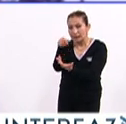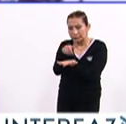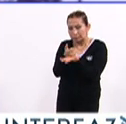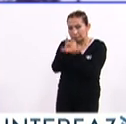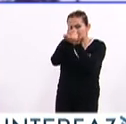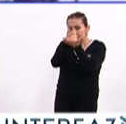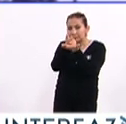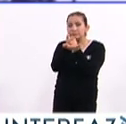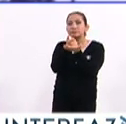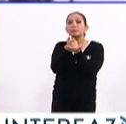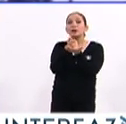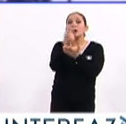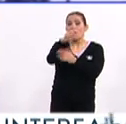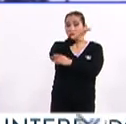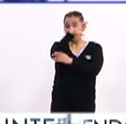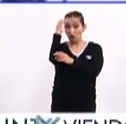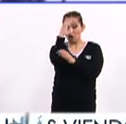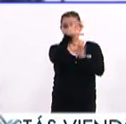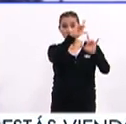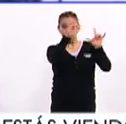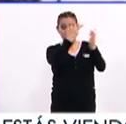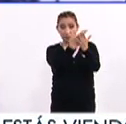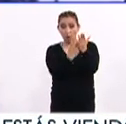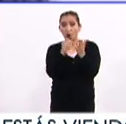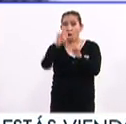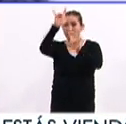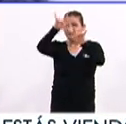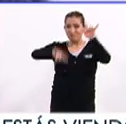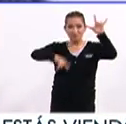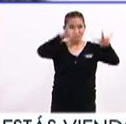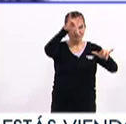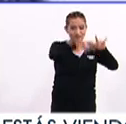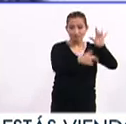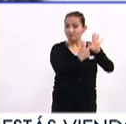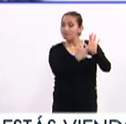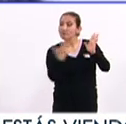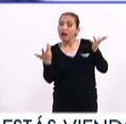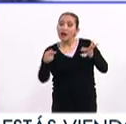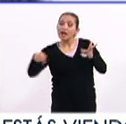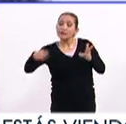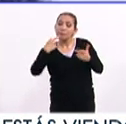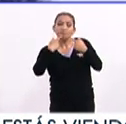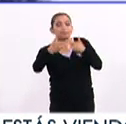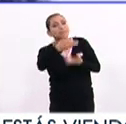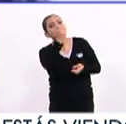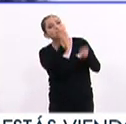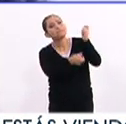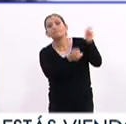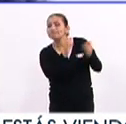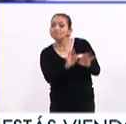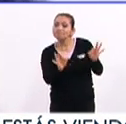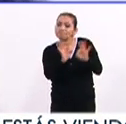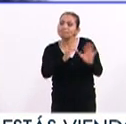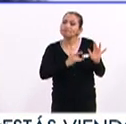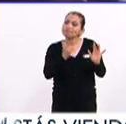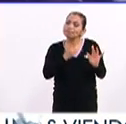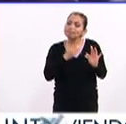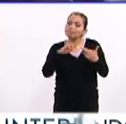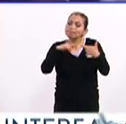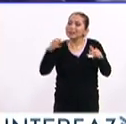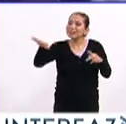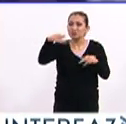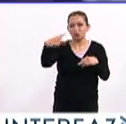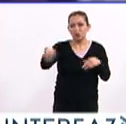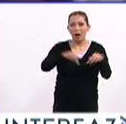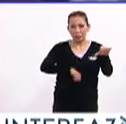generadoras. Por medio de fotografías, dibujos o carteles, proponía la generación de un diálogo que fuera significativo y relacionado a